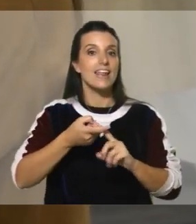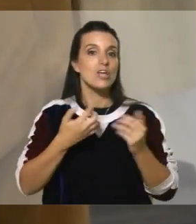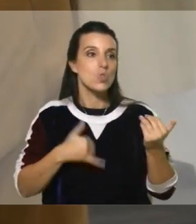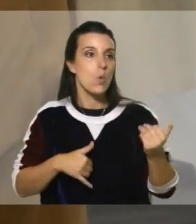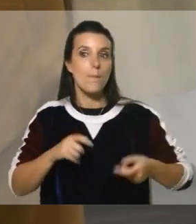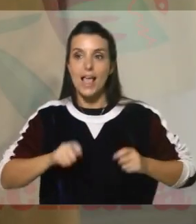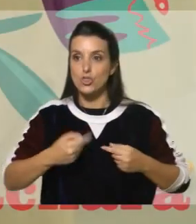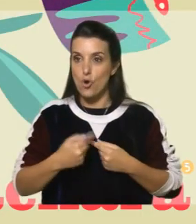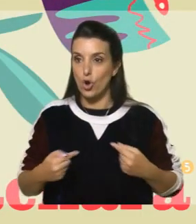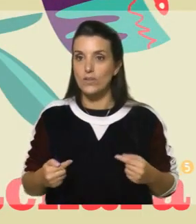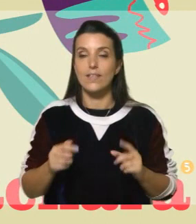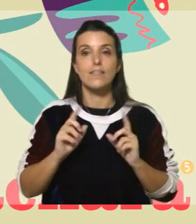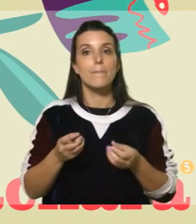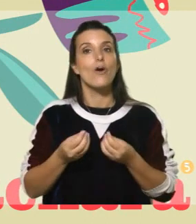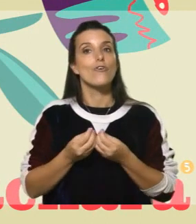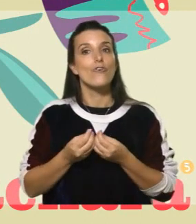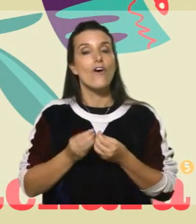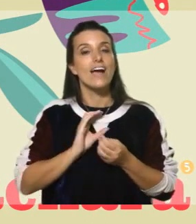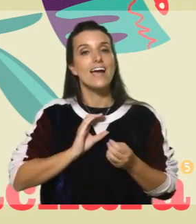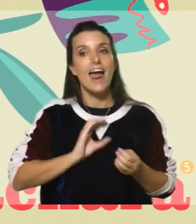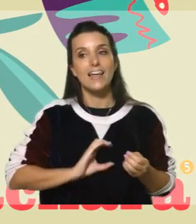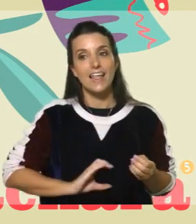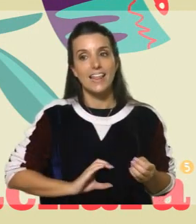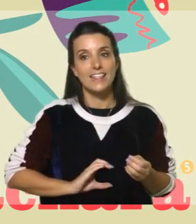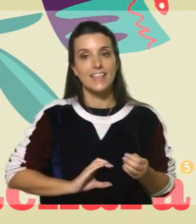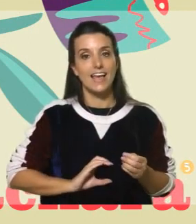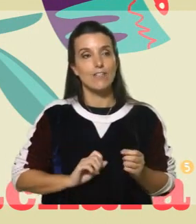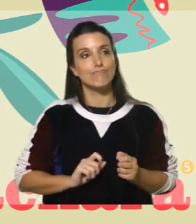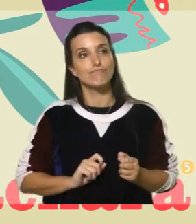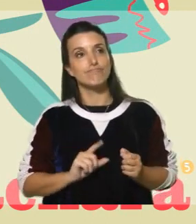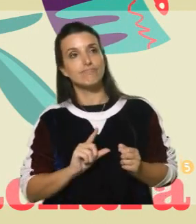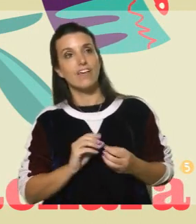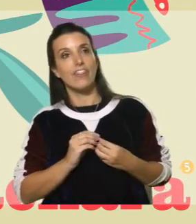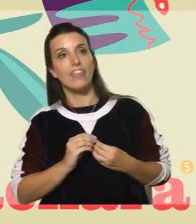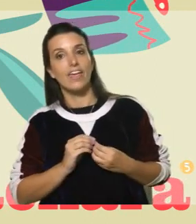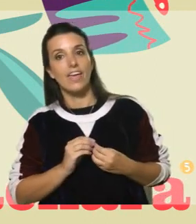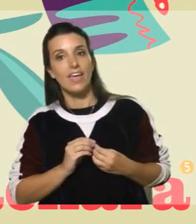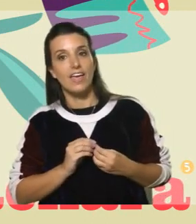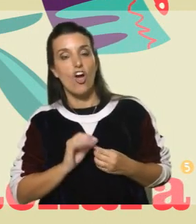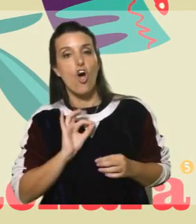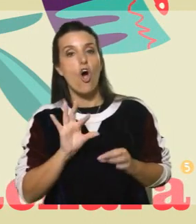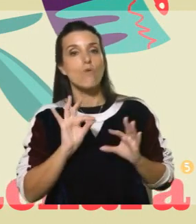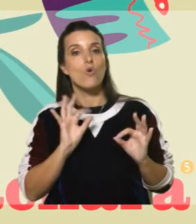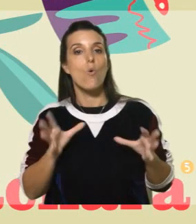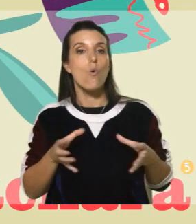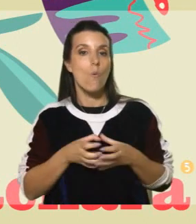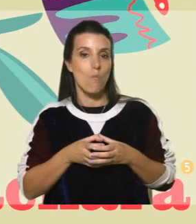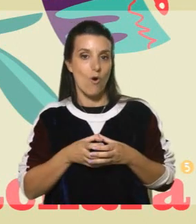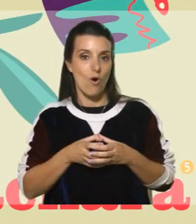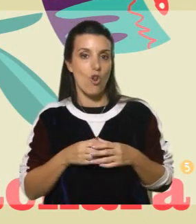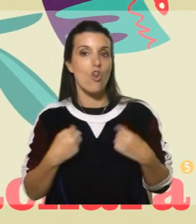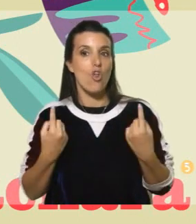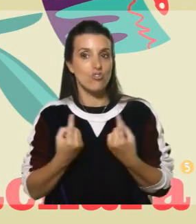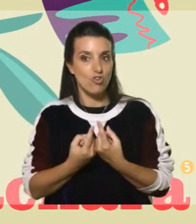con este las características de nuestra propia opción como grupo no nosotros